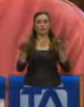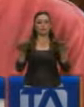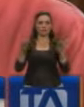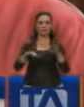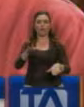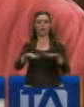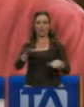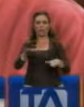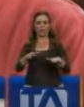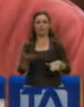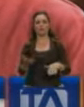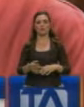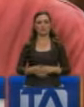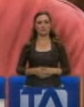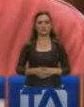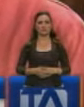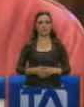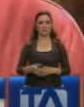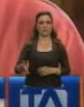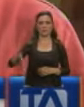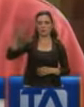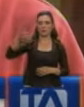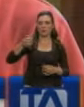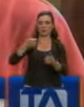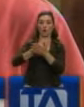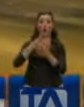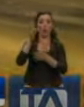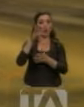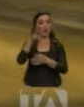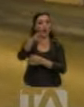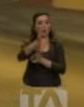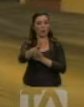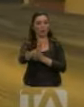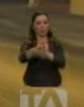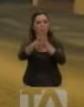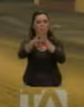la estabilidad y suelen irse contra los otros vehículos.